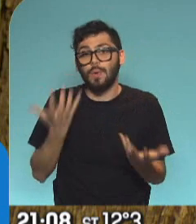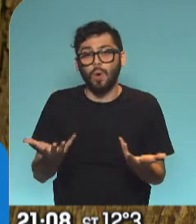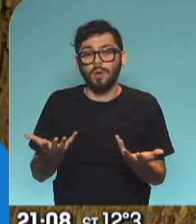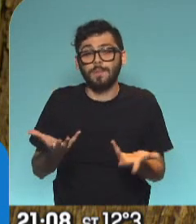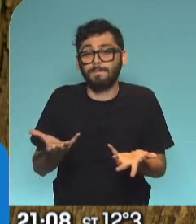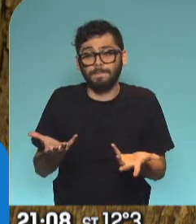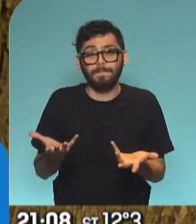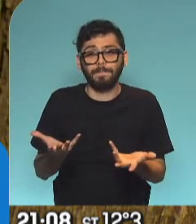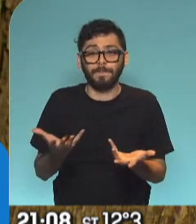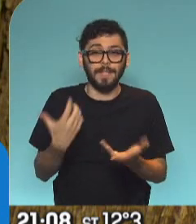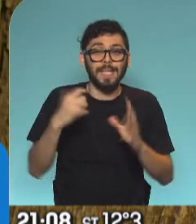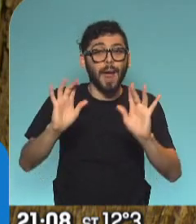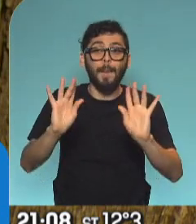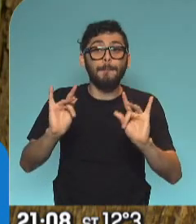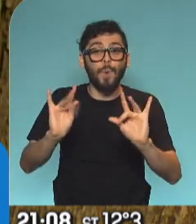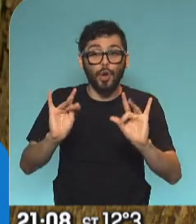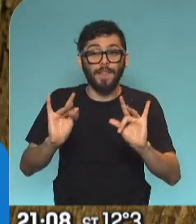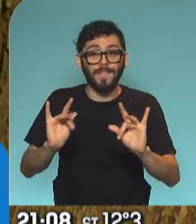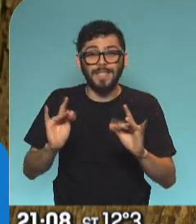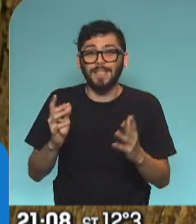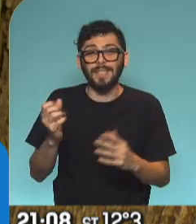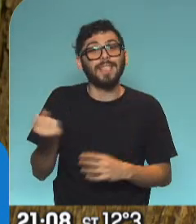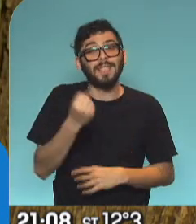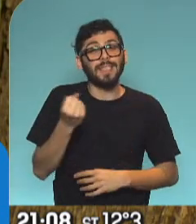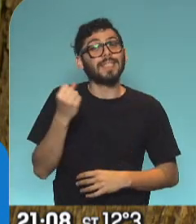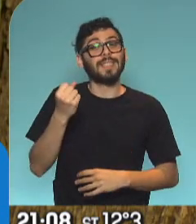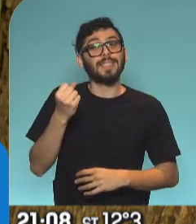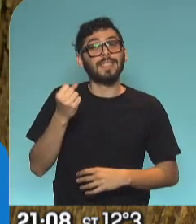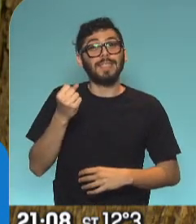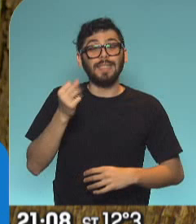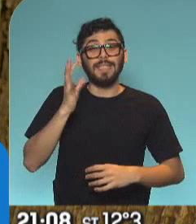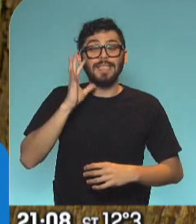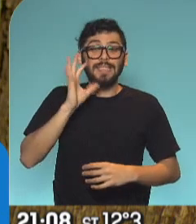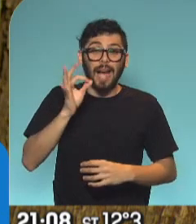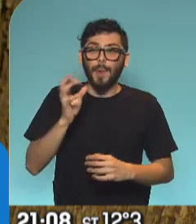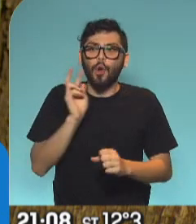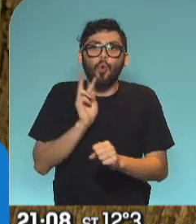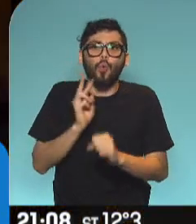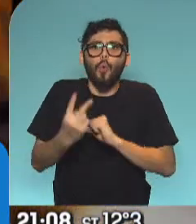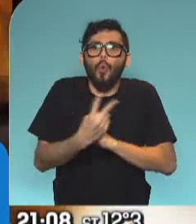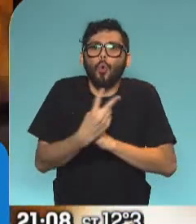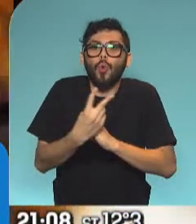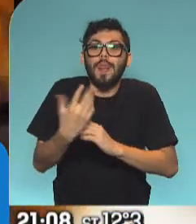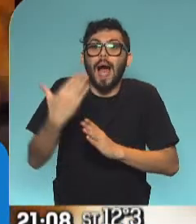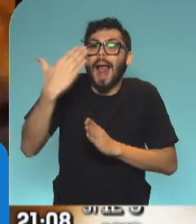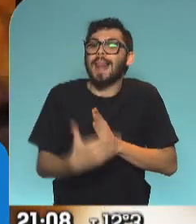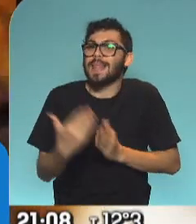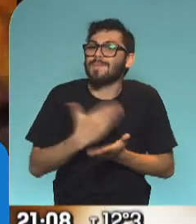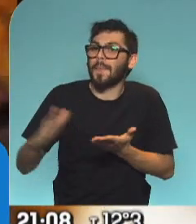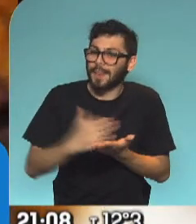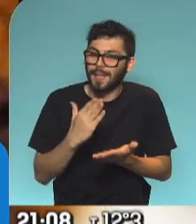Pero sí, es muy difícil. Hay que saber también uno cuidarse y ver hasta dónde llega.